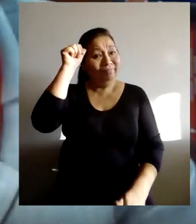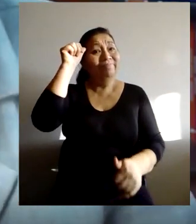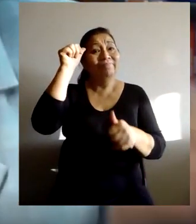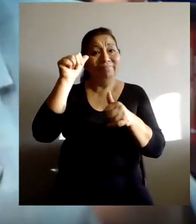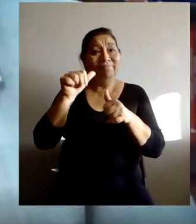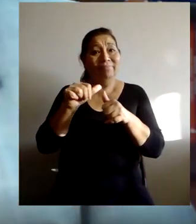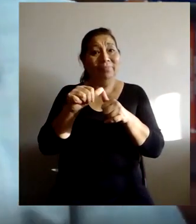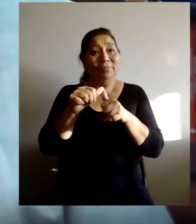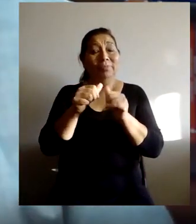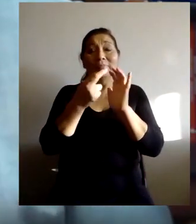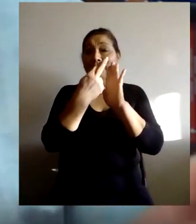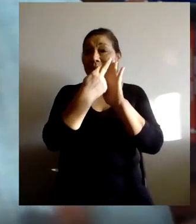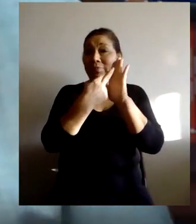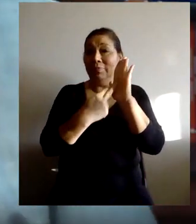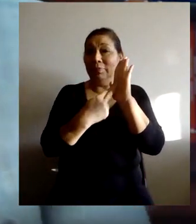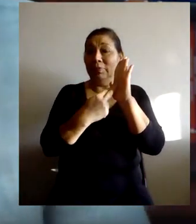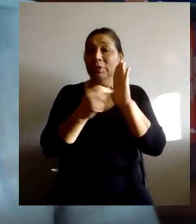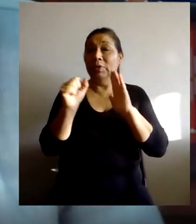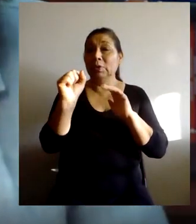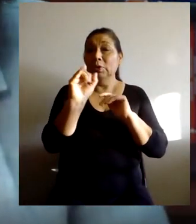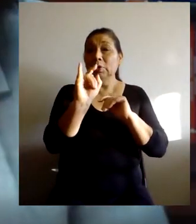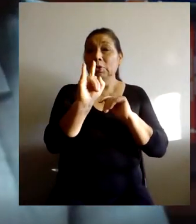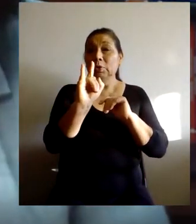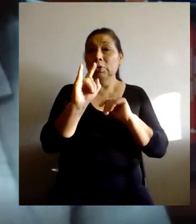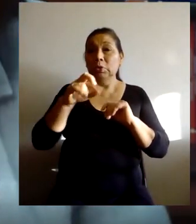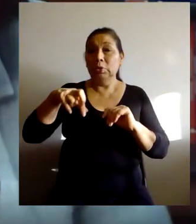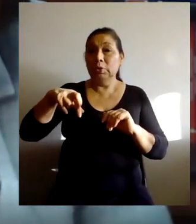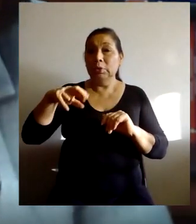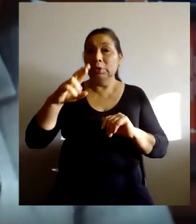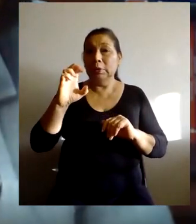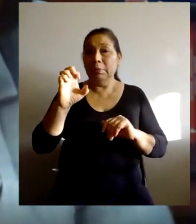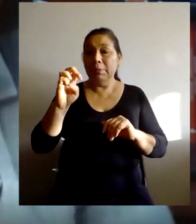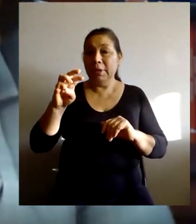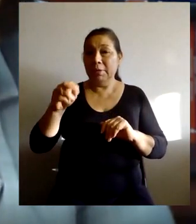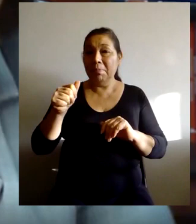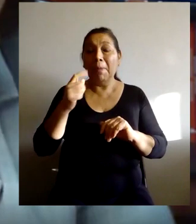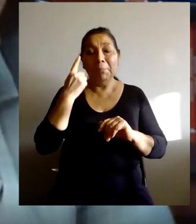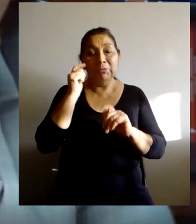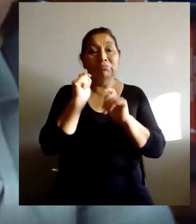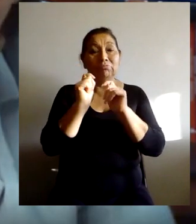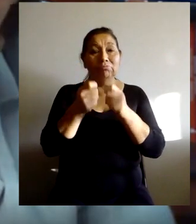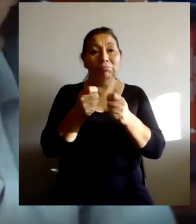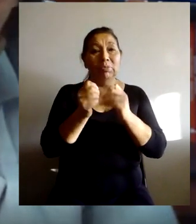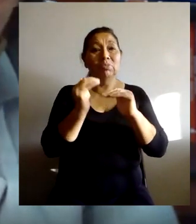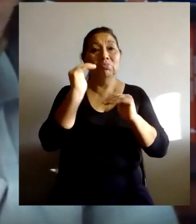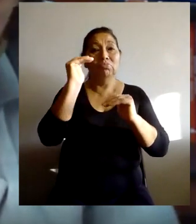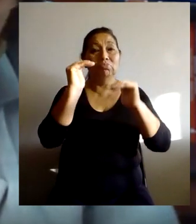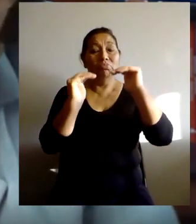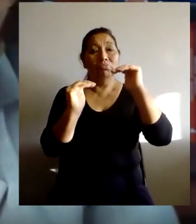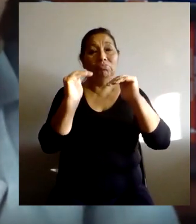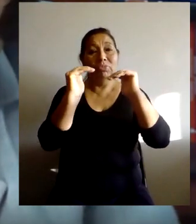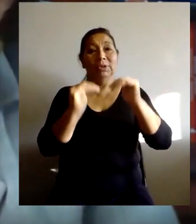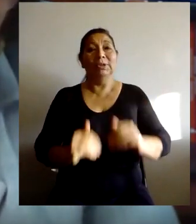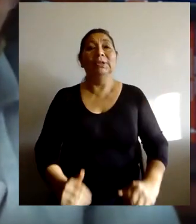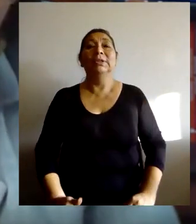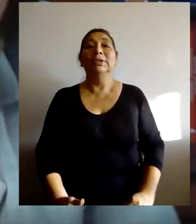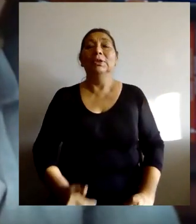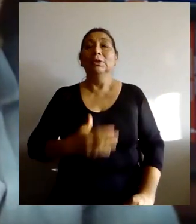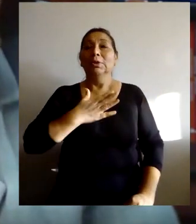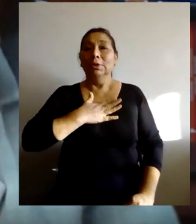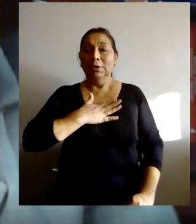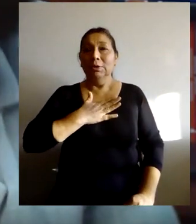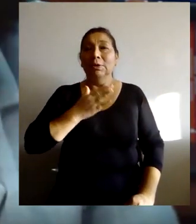que recordar que por una resolución suprema se generó este tema del reconocimiento estandarizado de